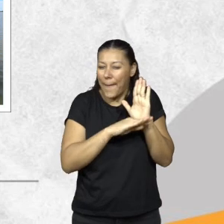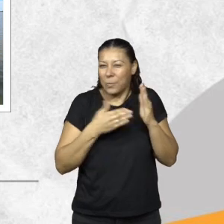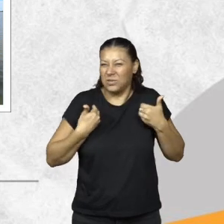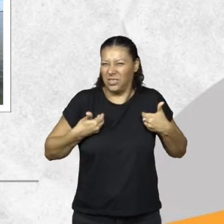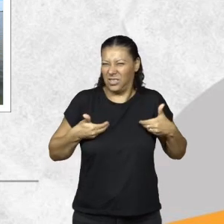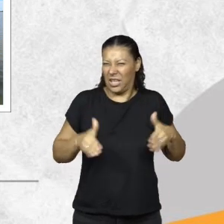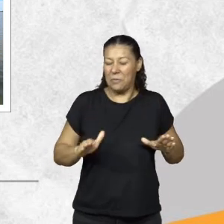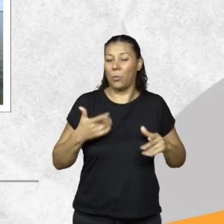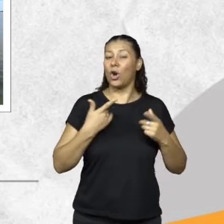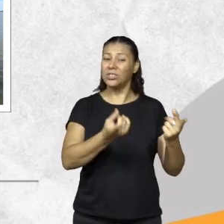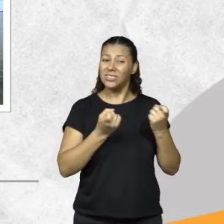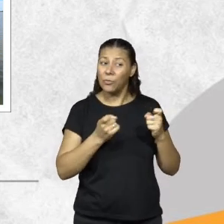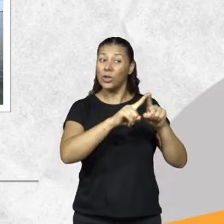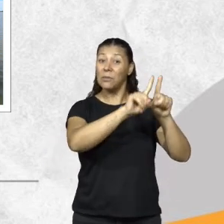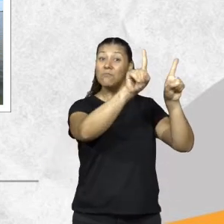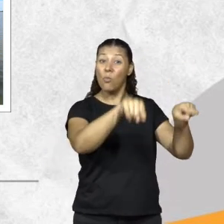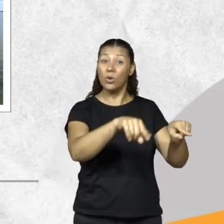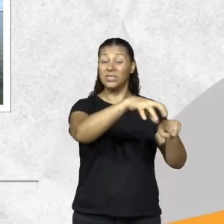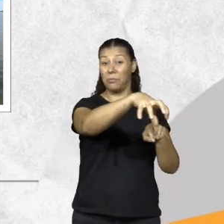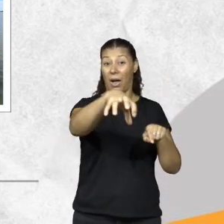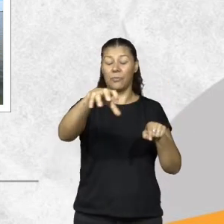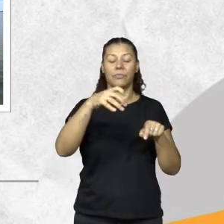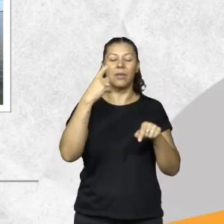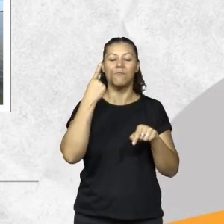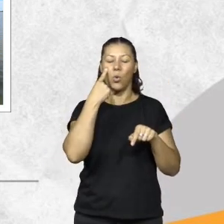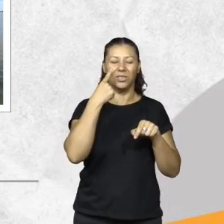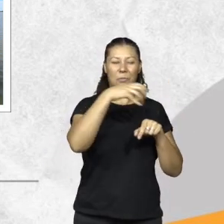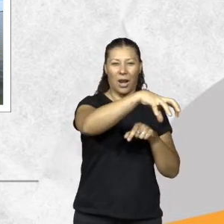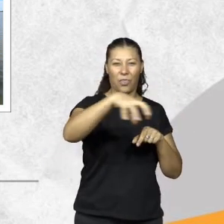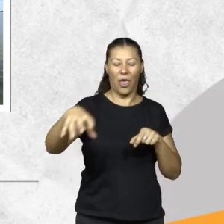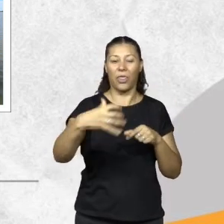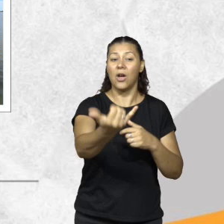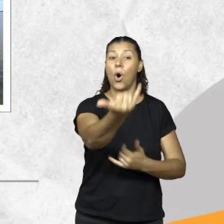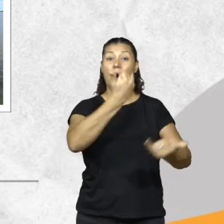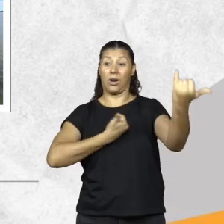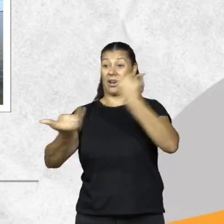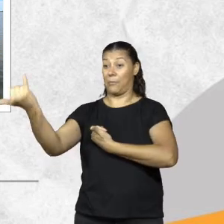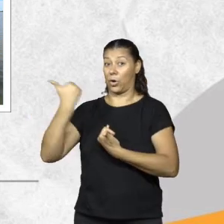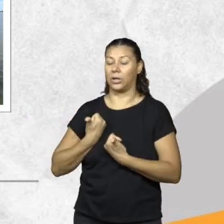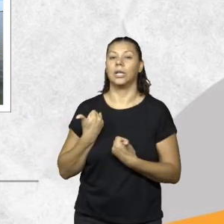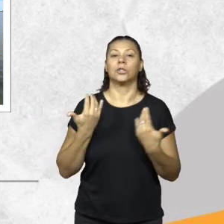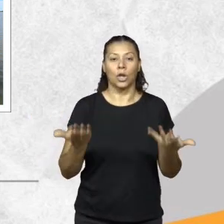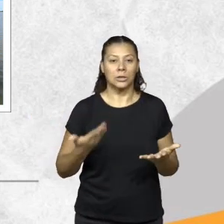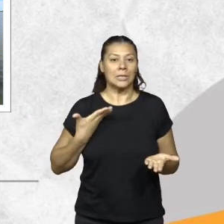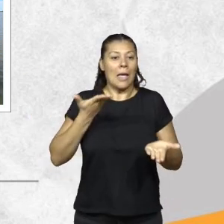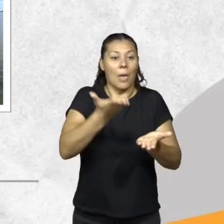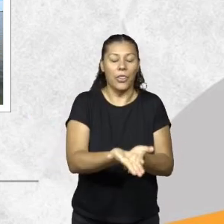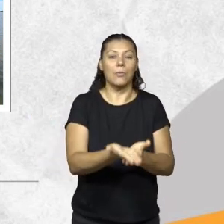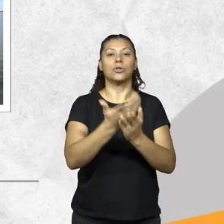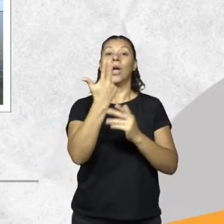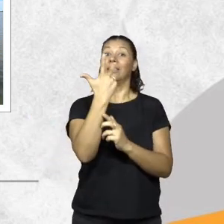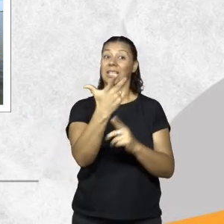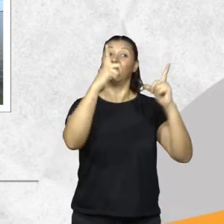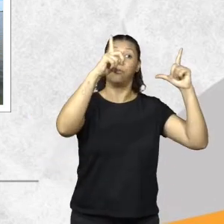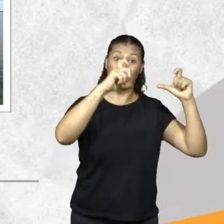necesitamos que los municipios nos reporten. Les dijimos, bueno, tomen 3 fotografías,